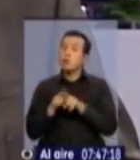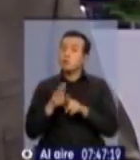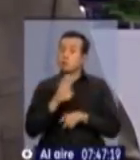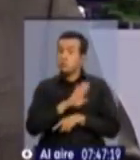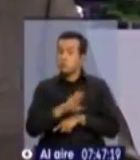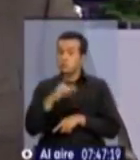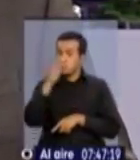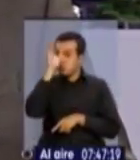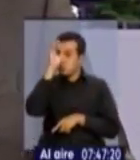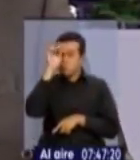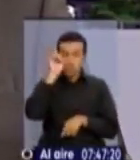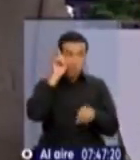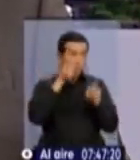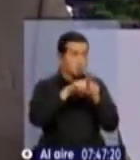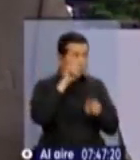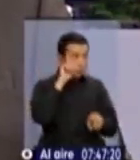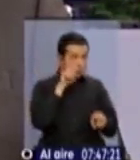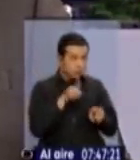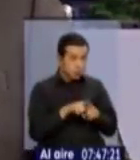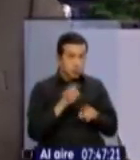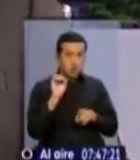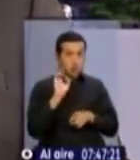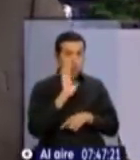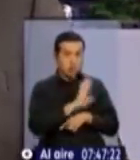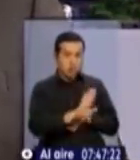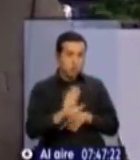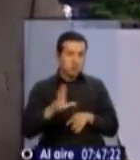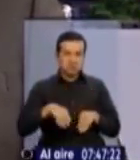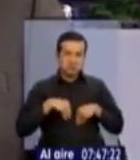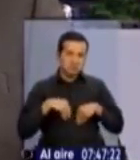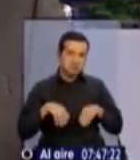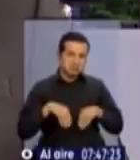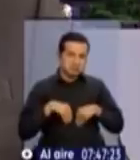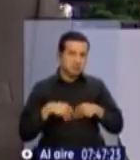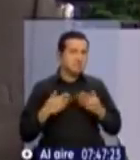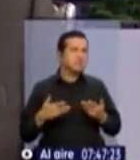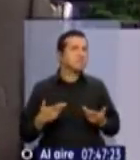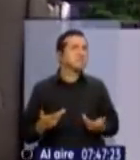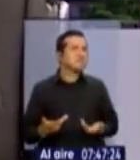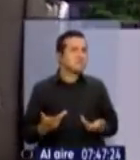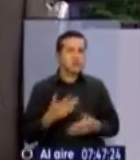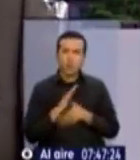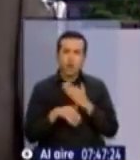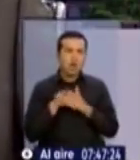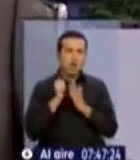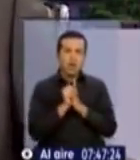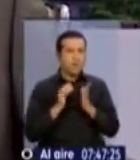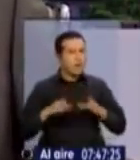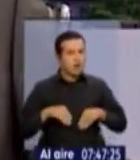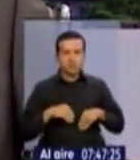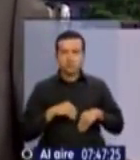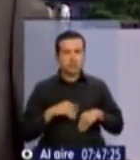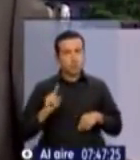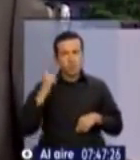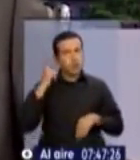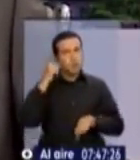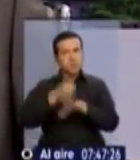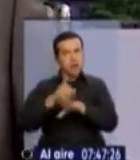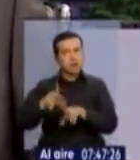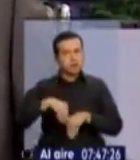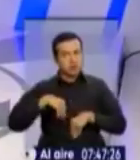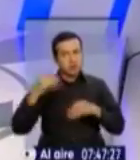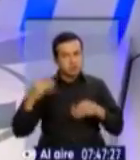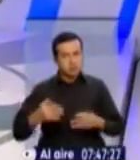consenso o simplemente aceptan que lo que toda su agenda es lo único que tiene que estar reflejado y ya para terminar por el niños